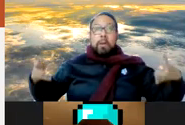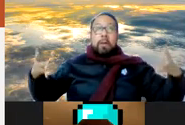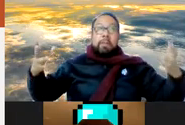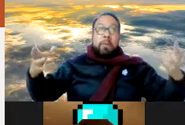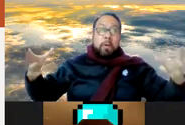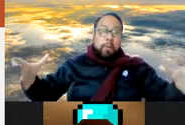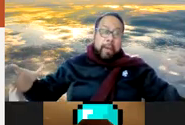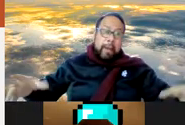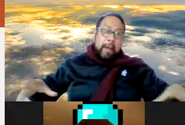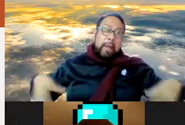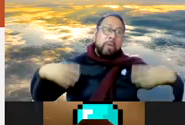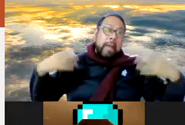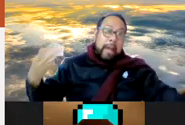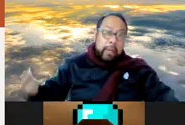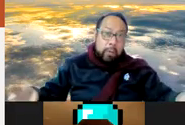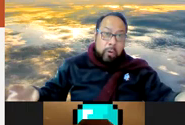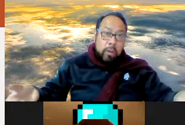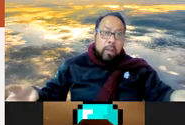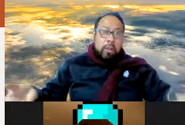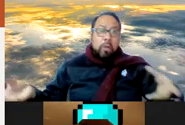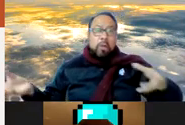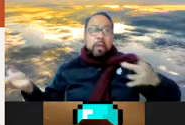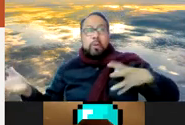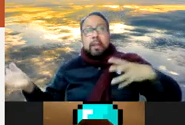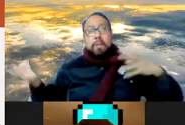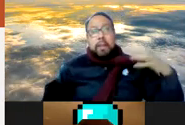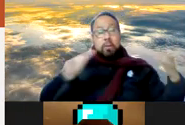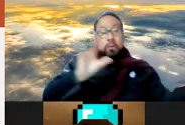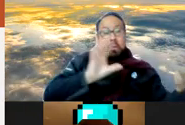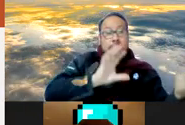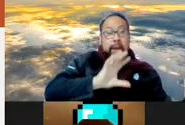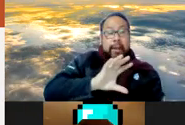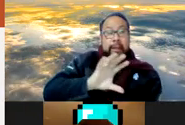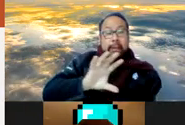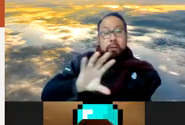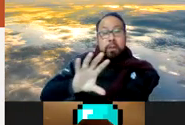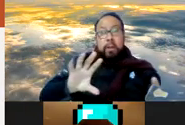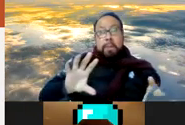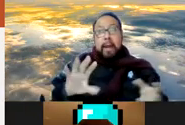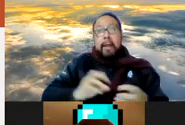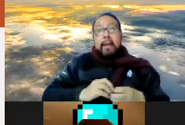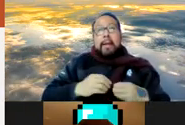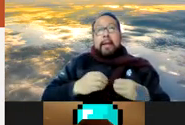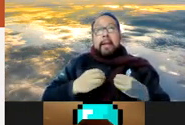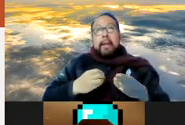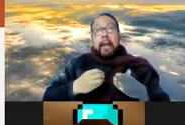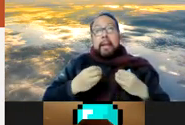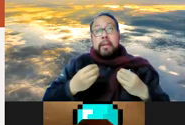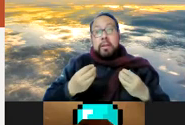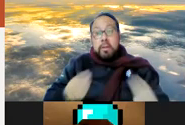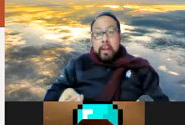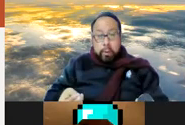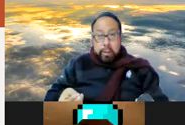de acuerdo a la atmósfera, a los ánimos? Todos esos elementos van a contribuir para